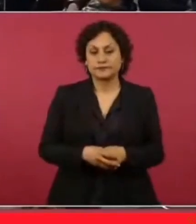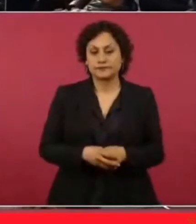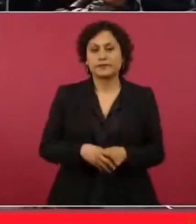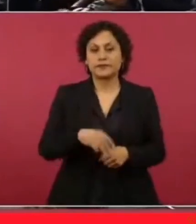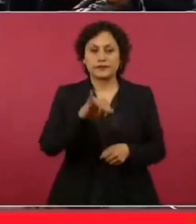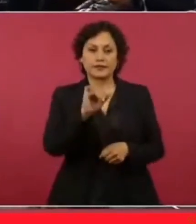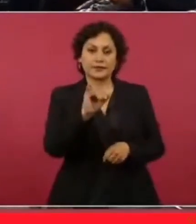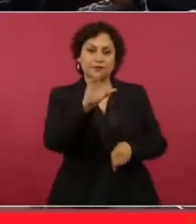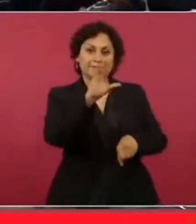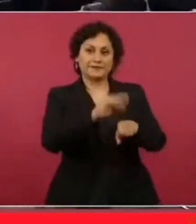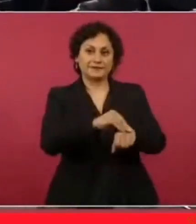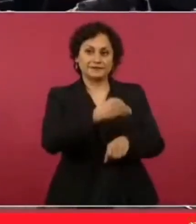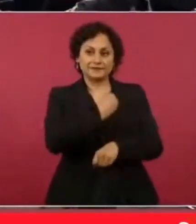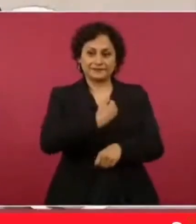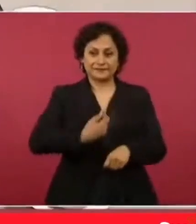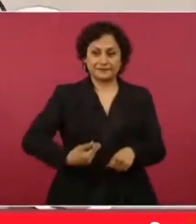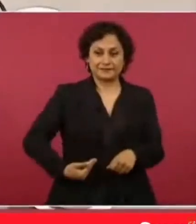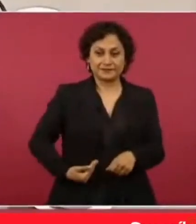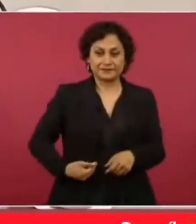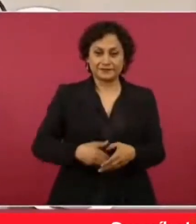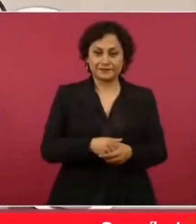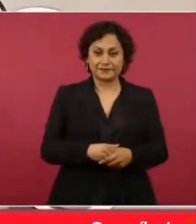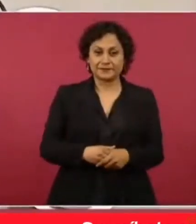Su permiso, presidente.